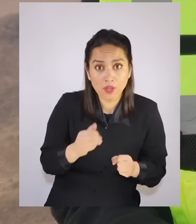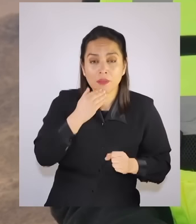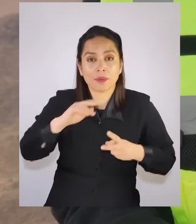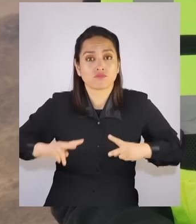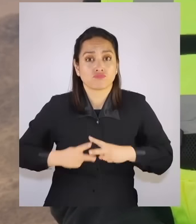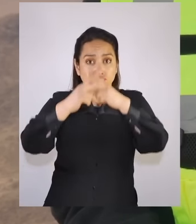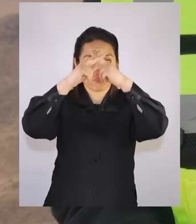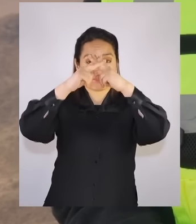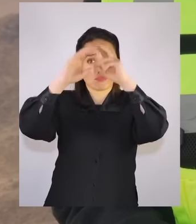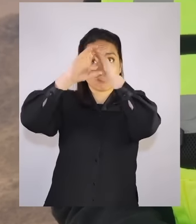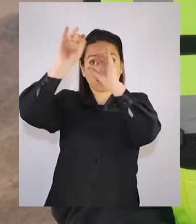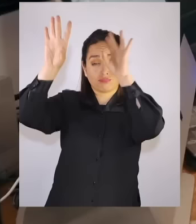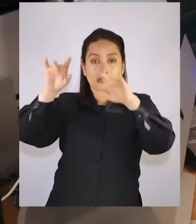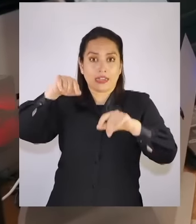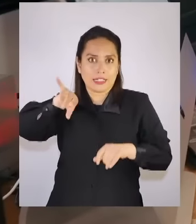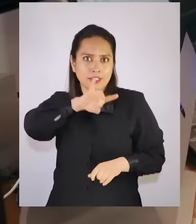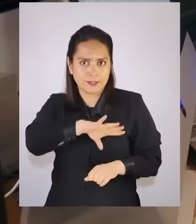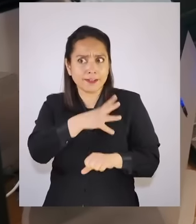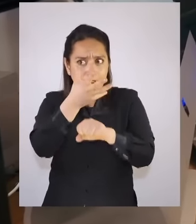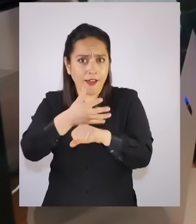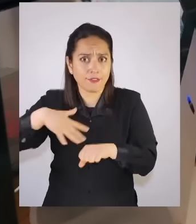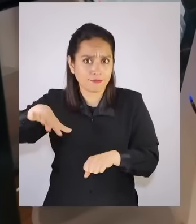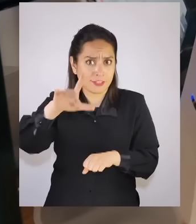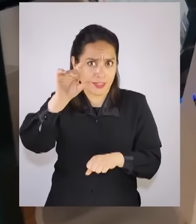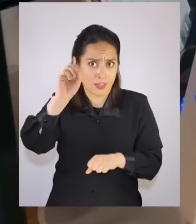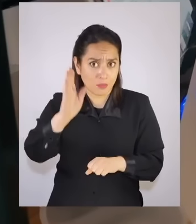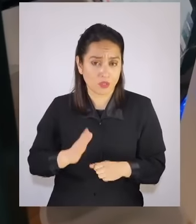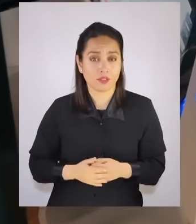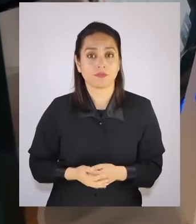astronómica internacional en el país.